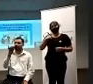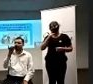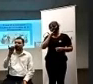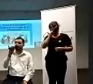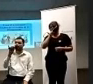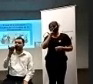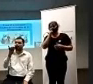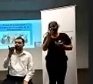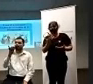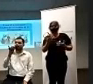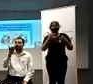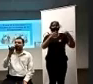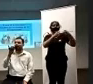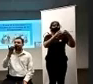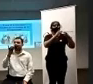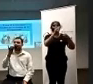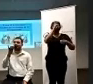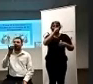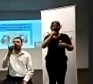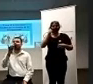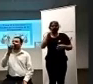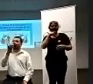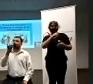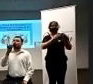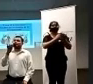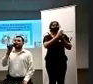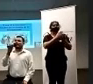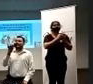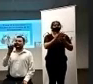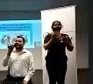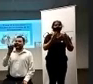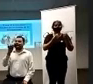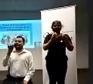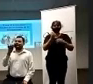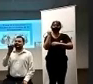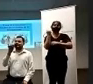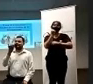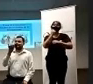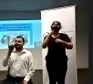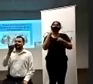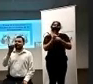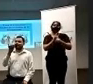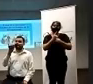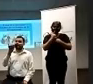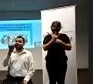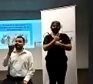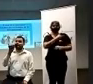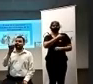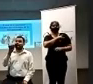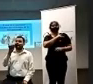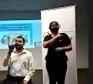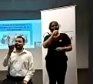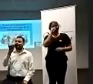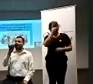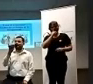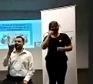discapacidad. Tenía una esperanza de que a la discapacidad se la tenga en cuenta y que